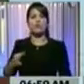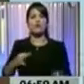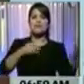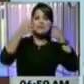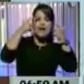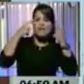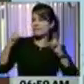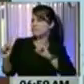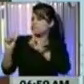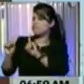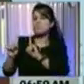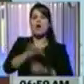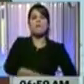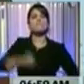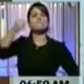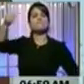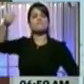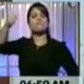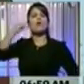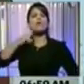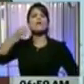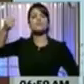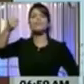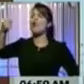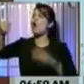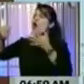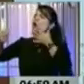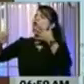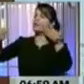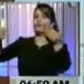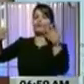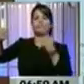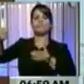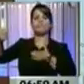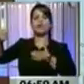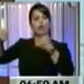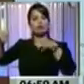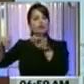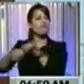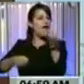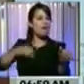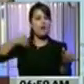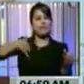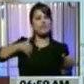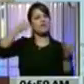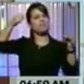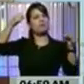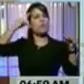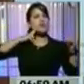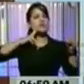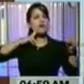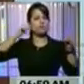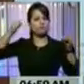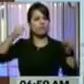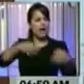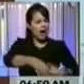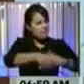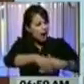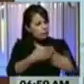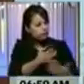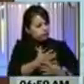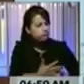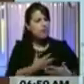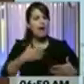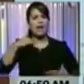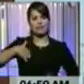levantamos la espada de Bolívar. Con orgullo los venezolanos fuimos a Argentina y hemos ido a Argentina, a ese pueblo, a darle la mano. Por